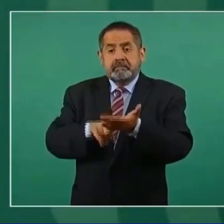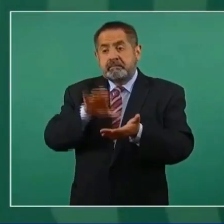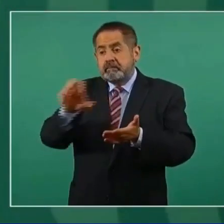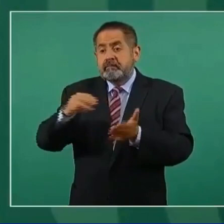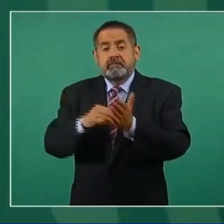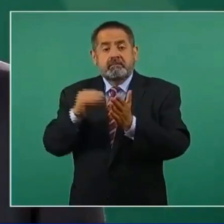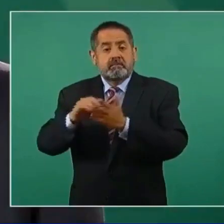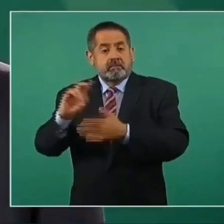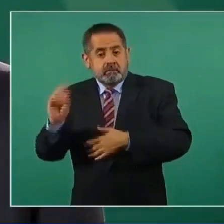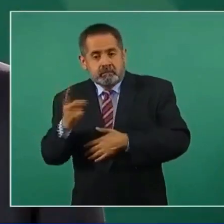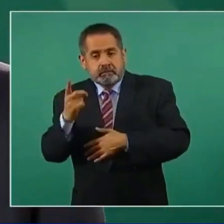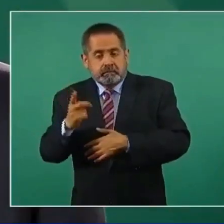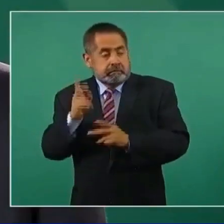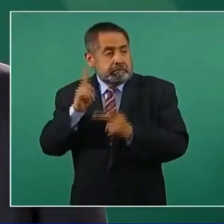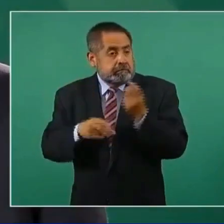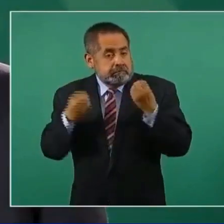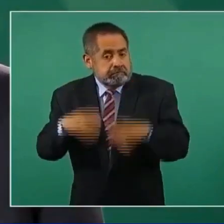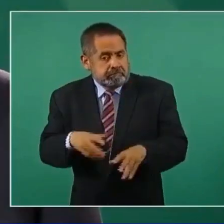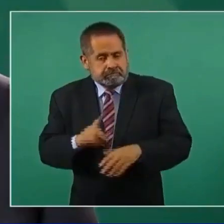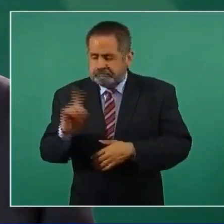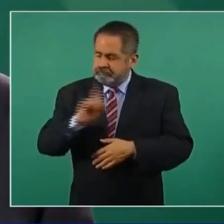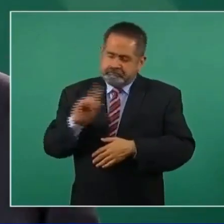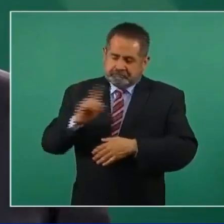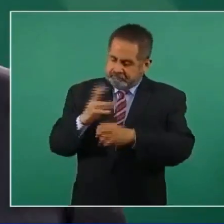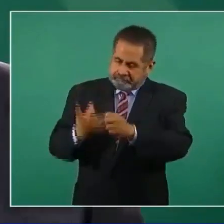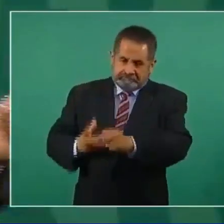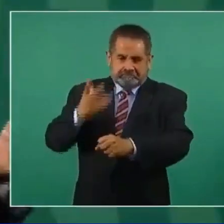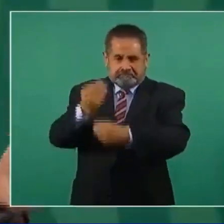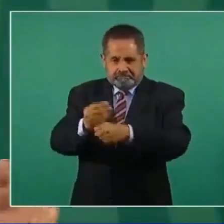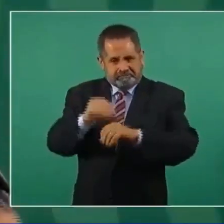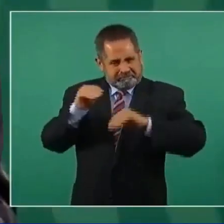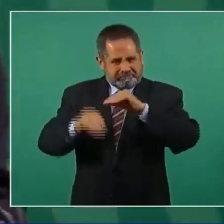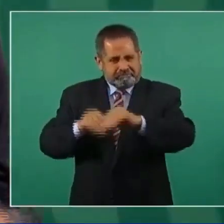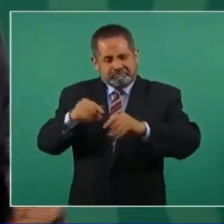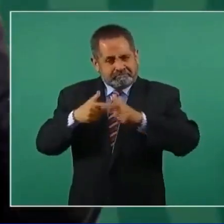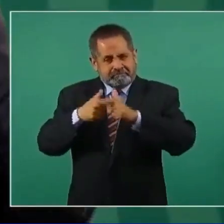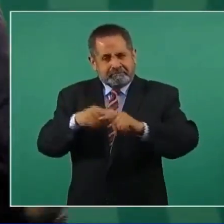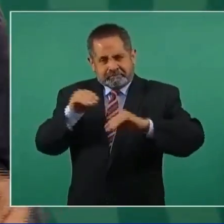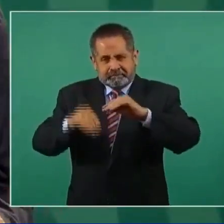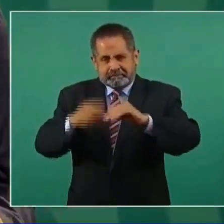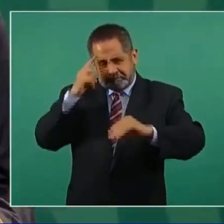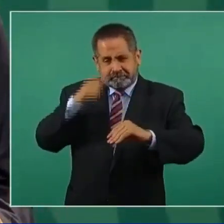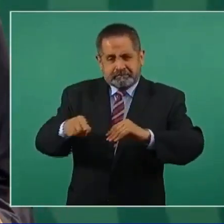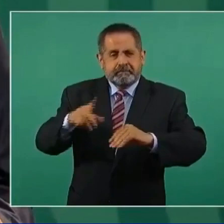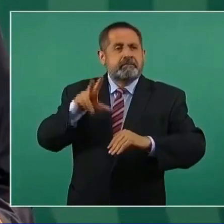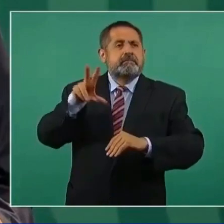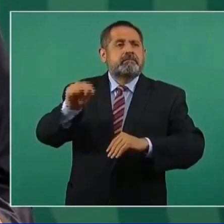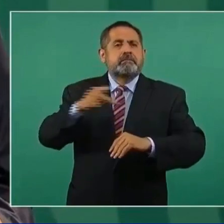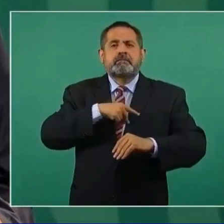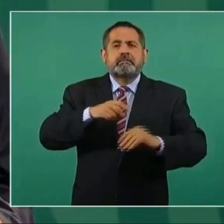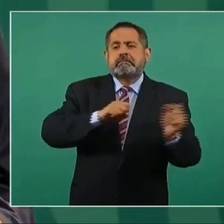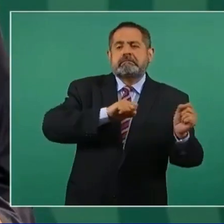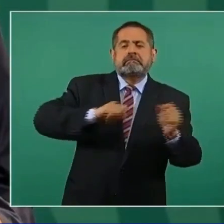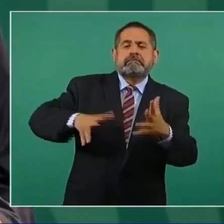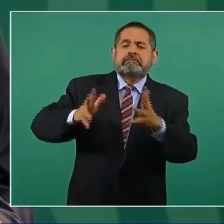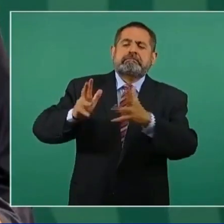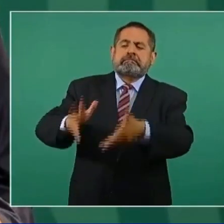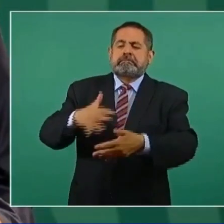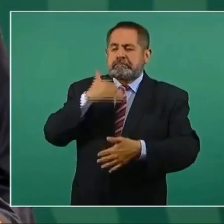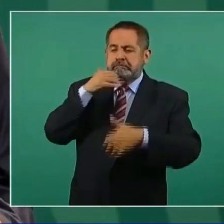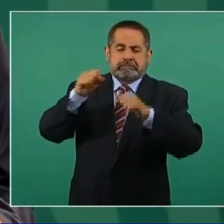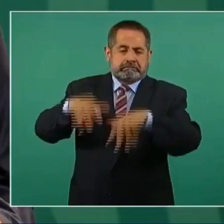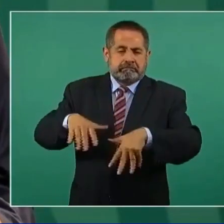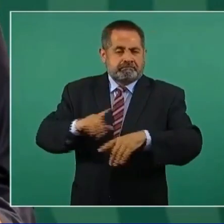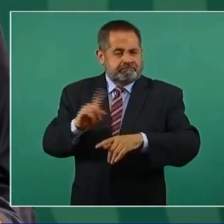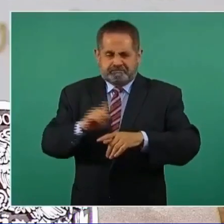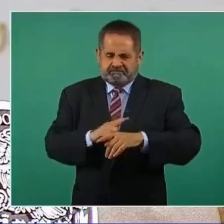de dólares y no íbamos a dejar que se convirtieran en chatarra todos esos